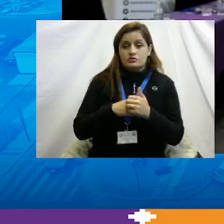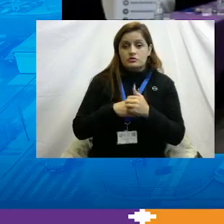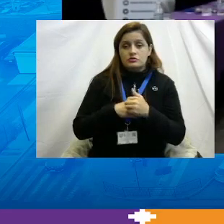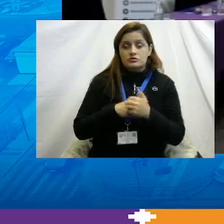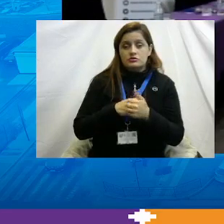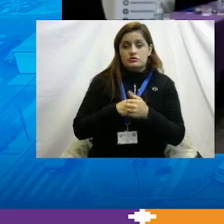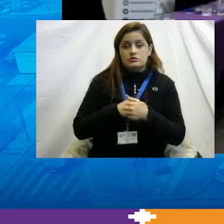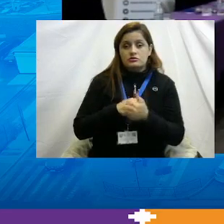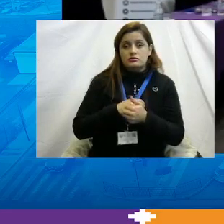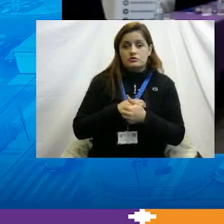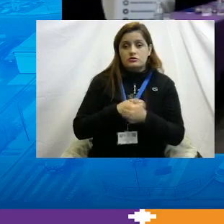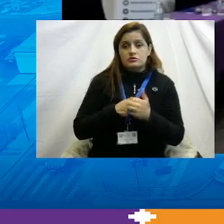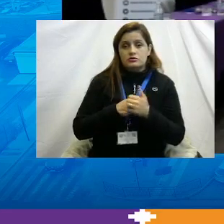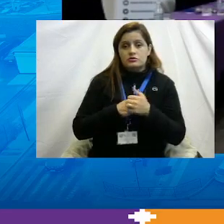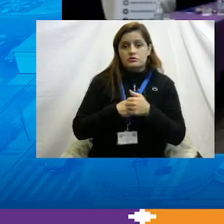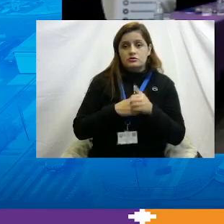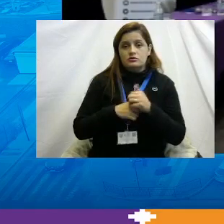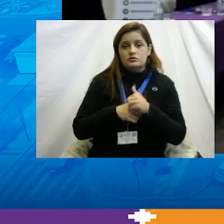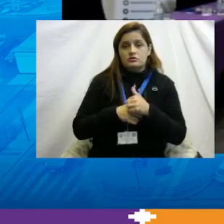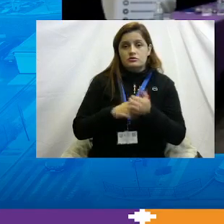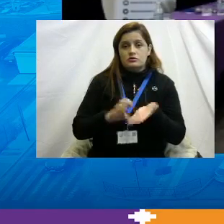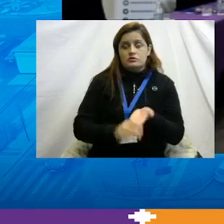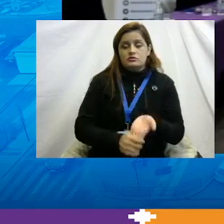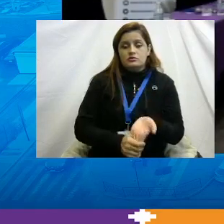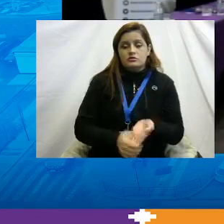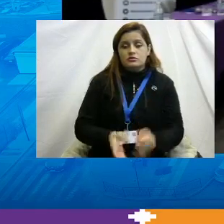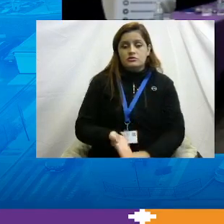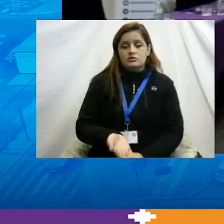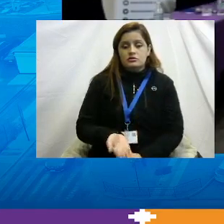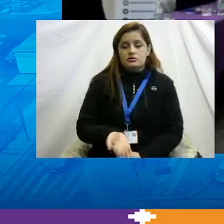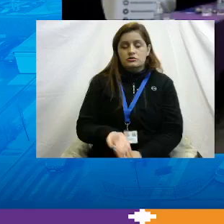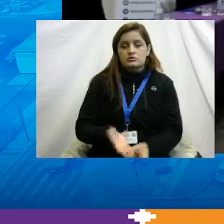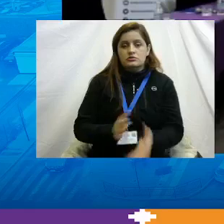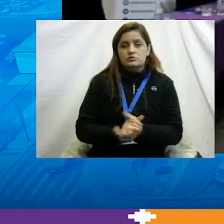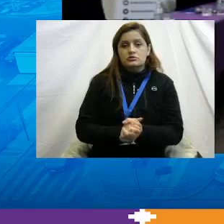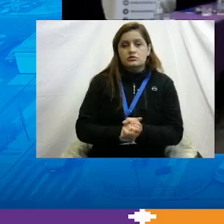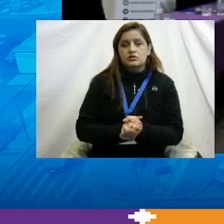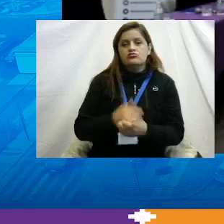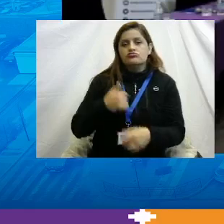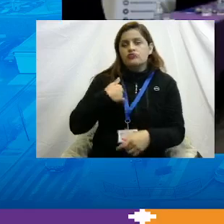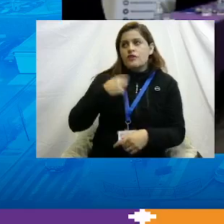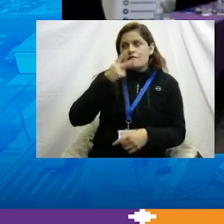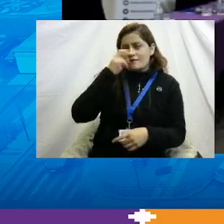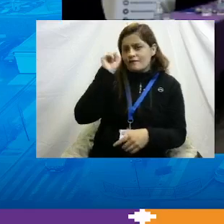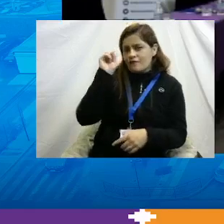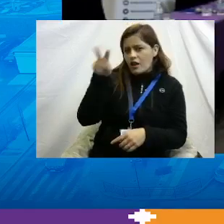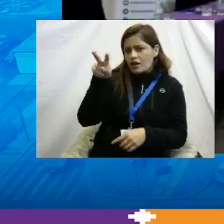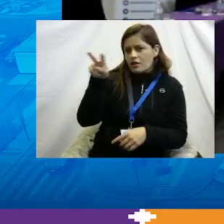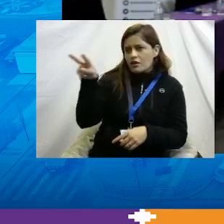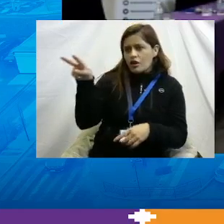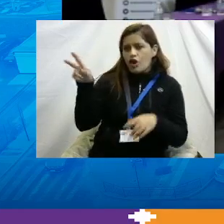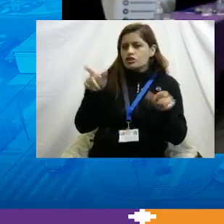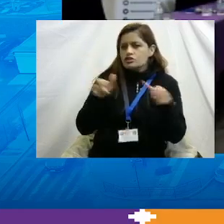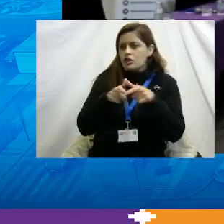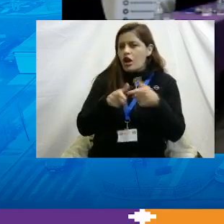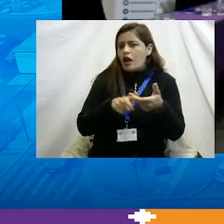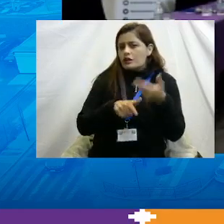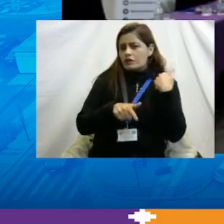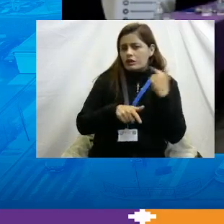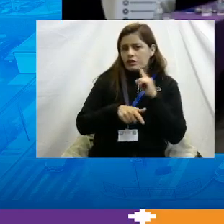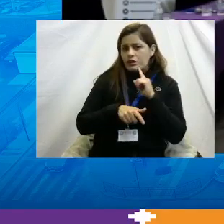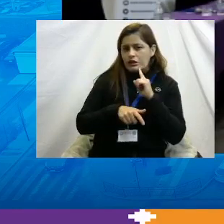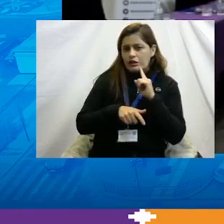relativo a la protección y el cuidado del medio ambiente, me he fijado en este consejo y en otros anteriores